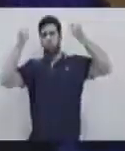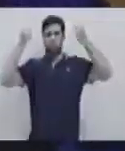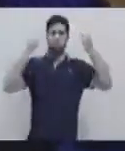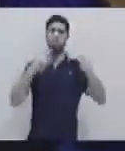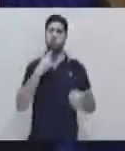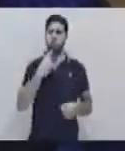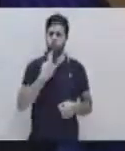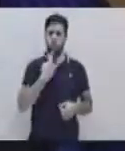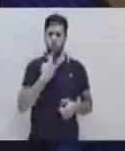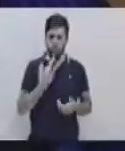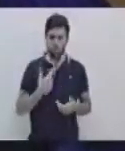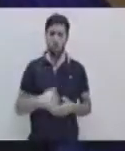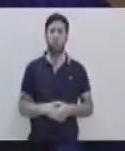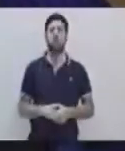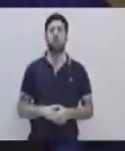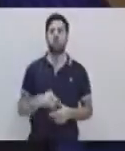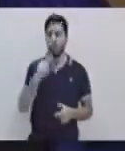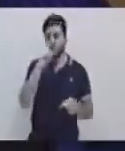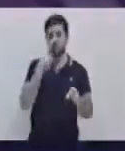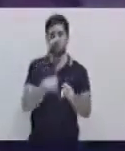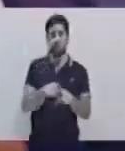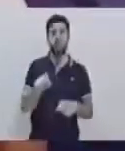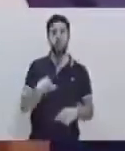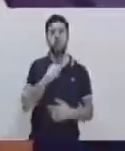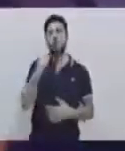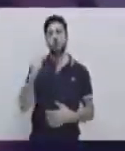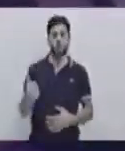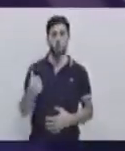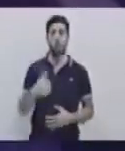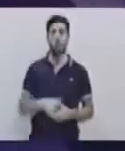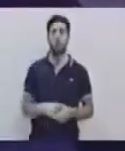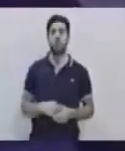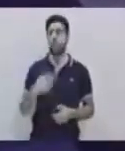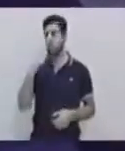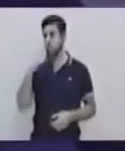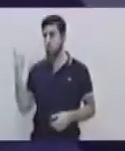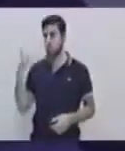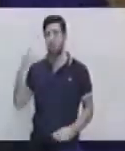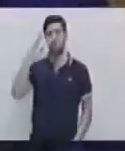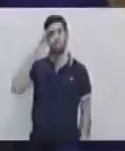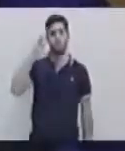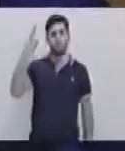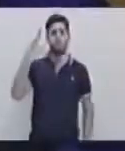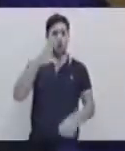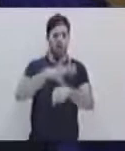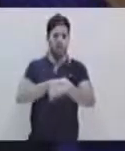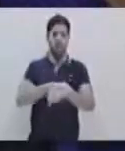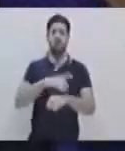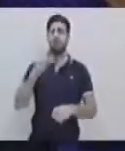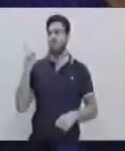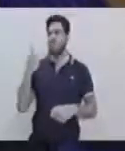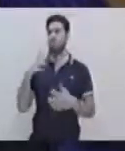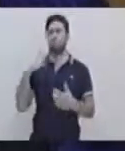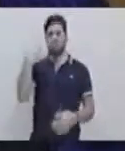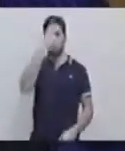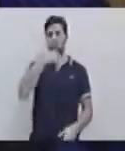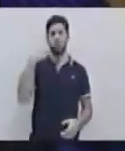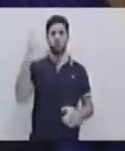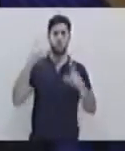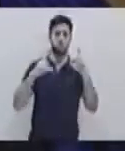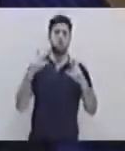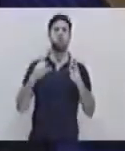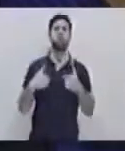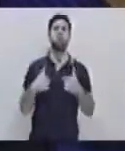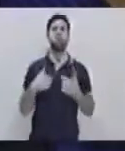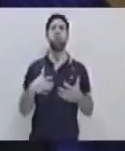cántaro. ¡Muy bien! Siguiente imagen. ¿Cuál es el estado de ánimo de los policías? Observa bien la imagen,